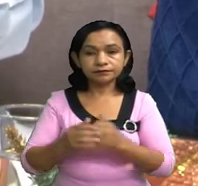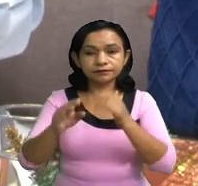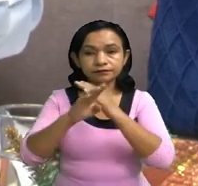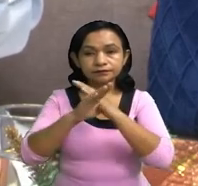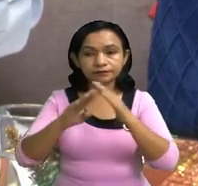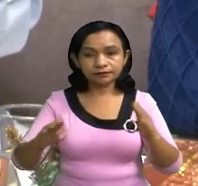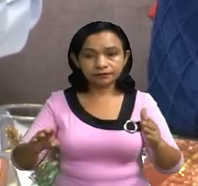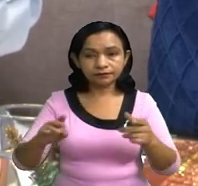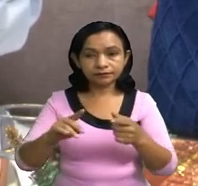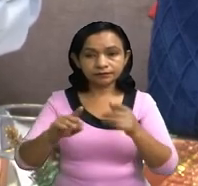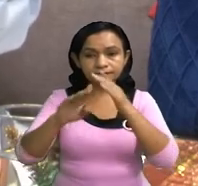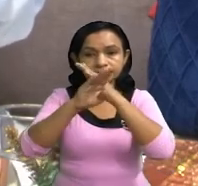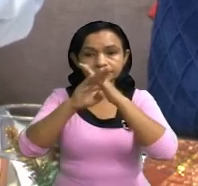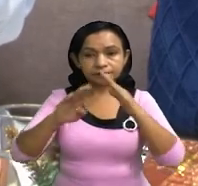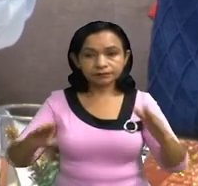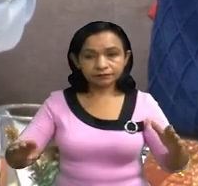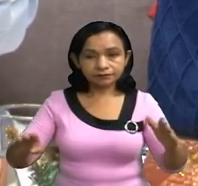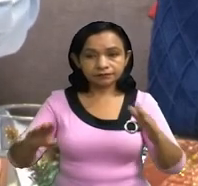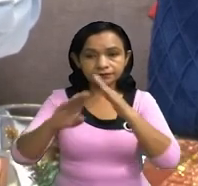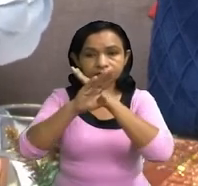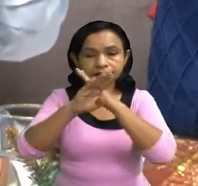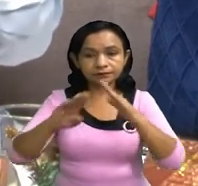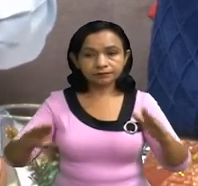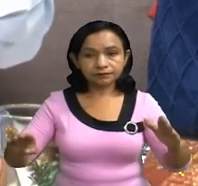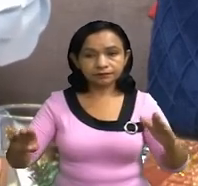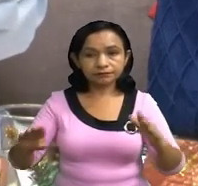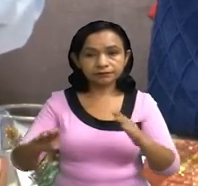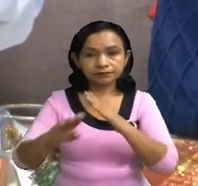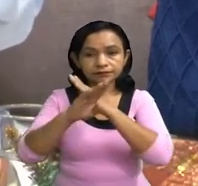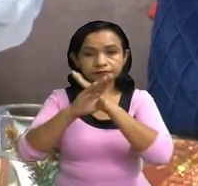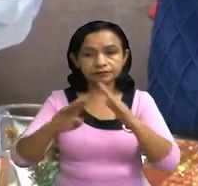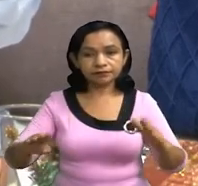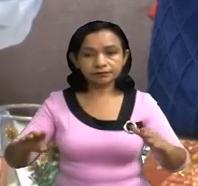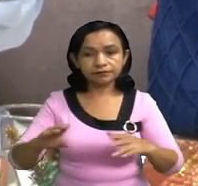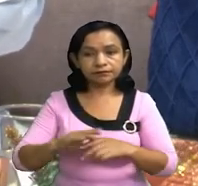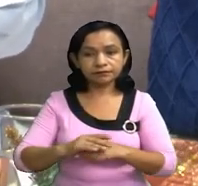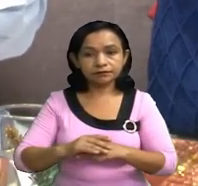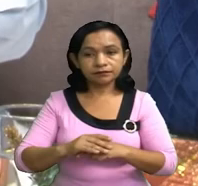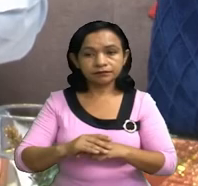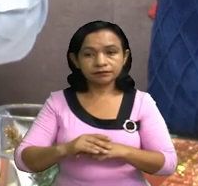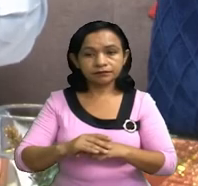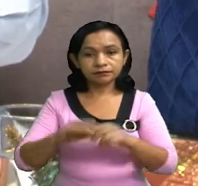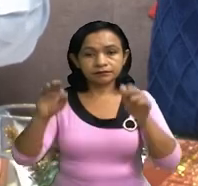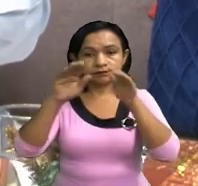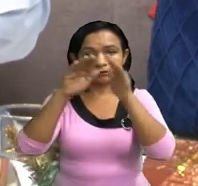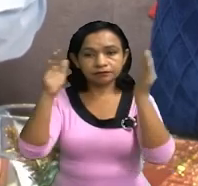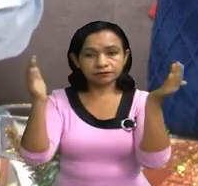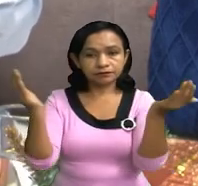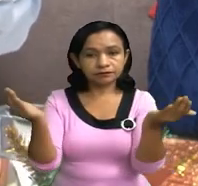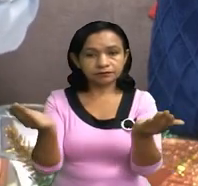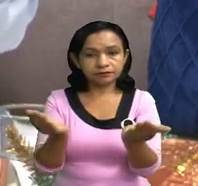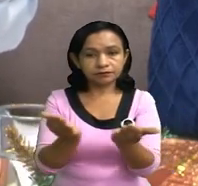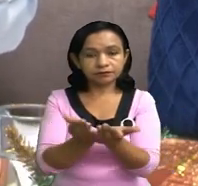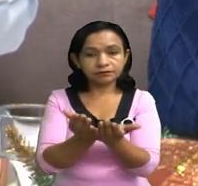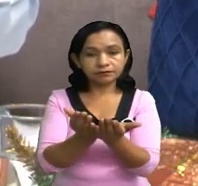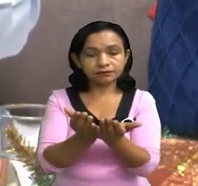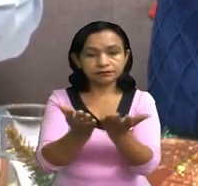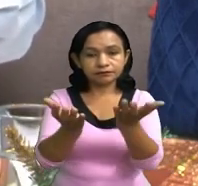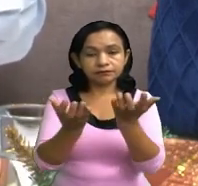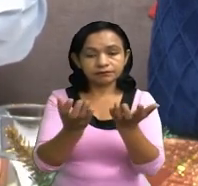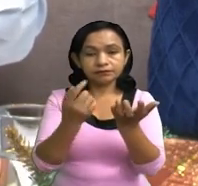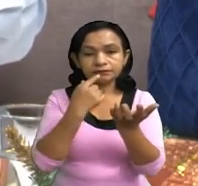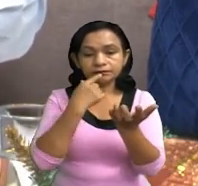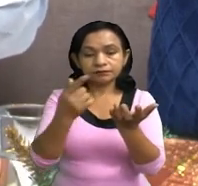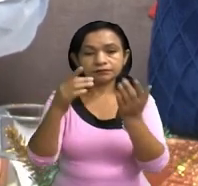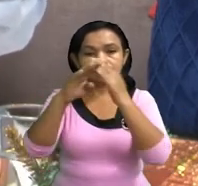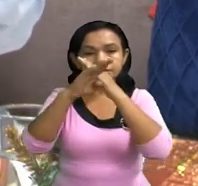paz, paz, paz. Ya me dio ganas de cantarlo. Adelante. El mundo pide